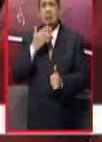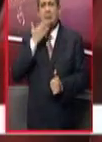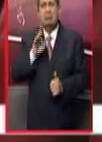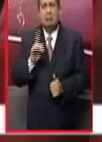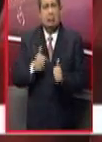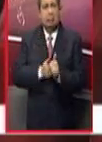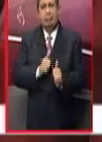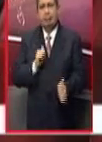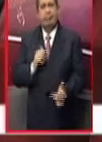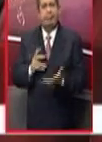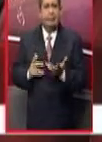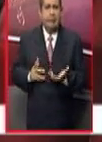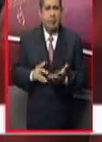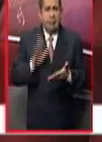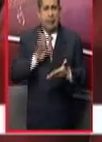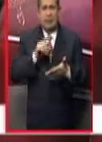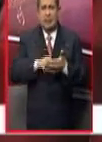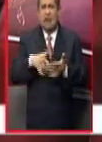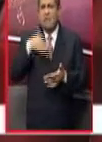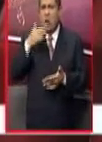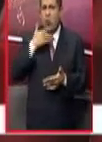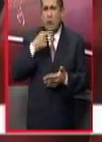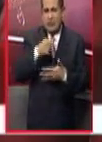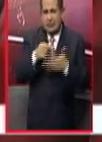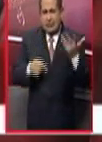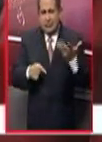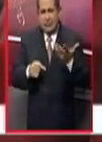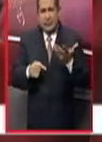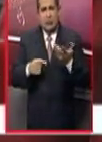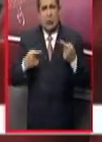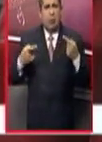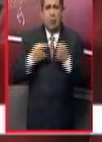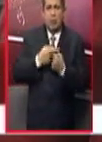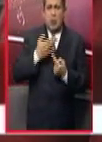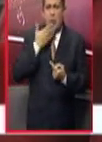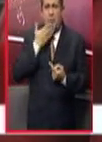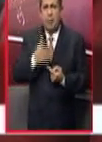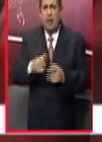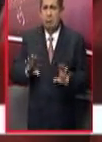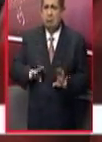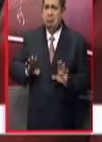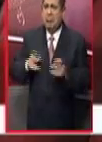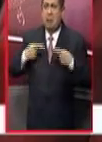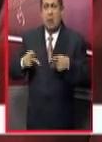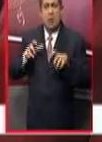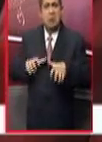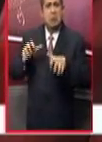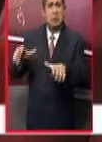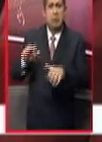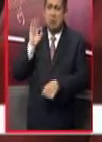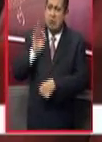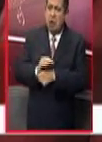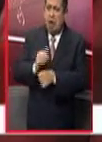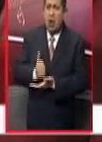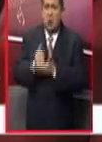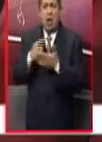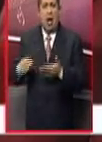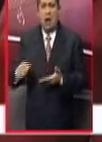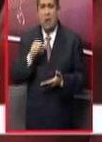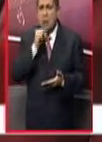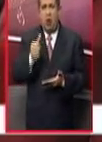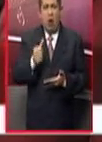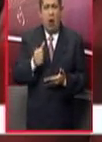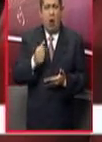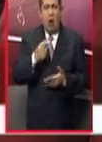que sería un fraude legislativo contrario al interés de las audiencias consignado en la reforma al